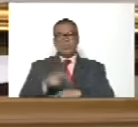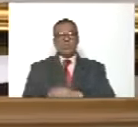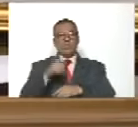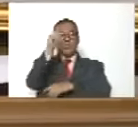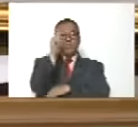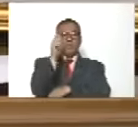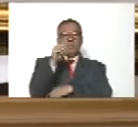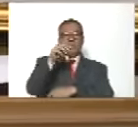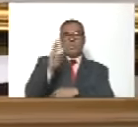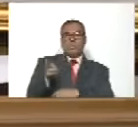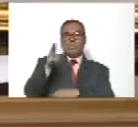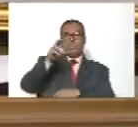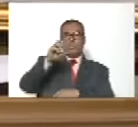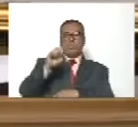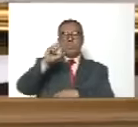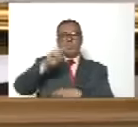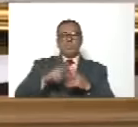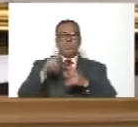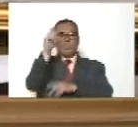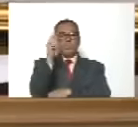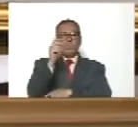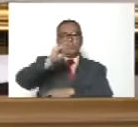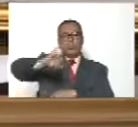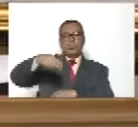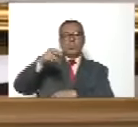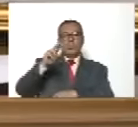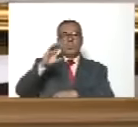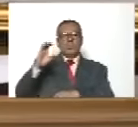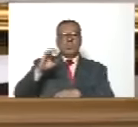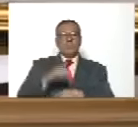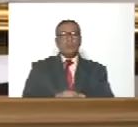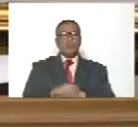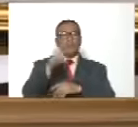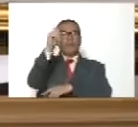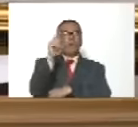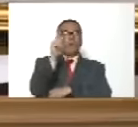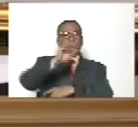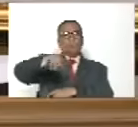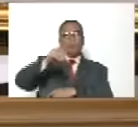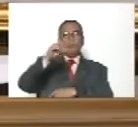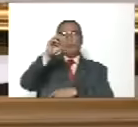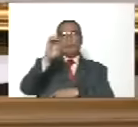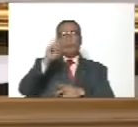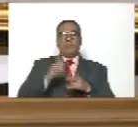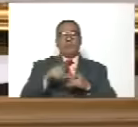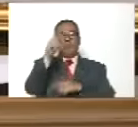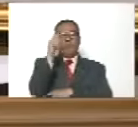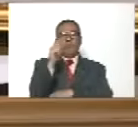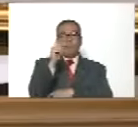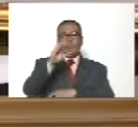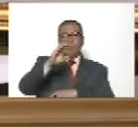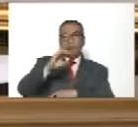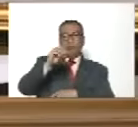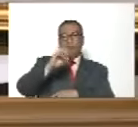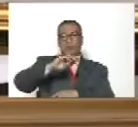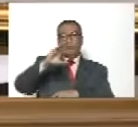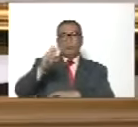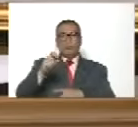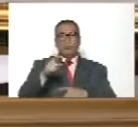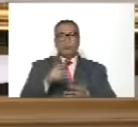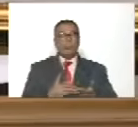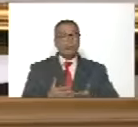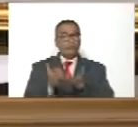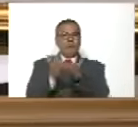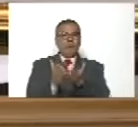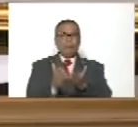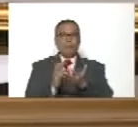el diputado Hugo Chávez Terán, el diputado Jerico Icochea, el diputado José Gregorio Correa y el diputado Oscar Rondero, para que se